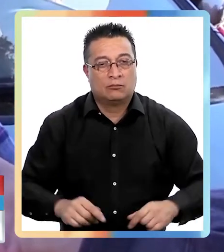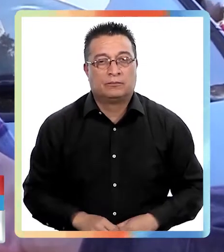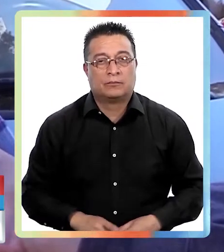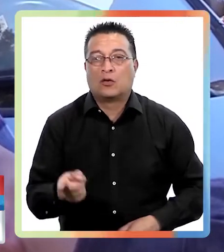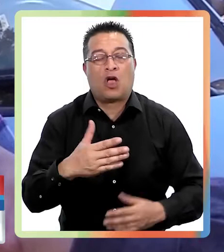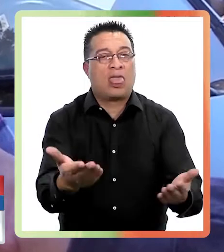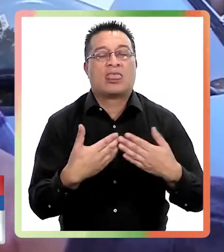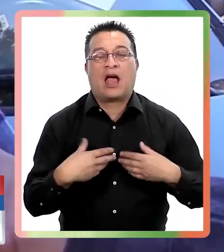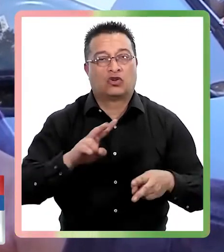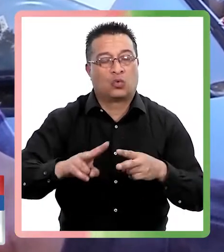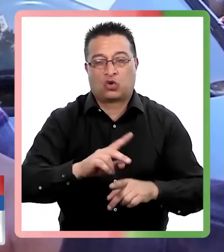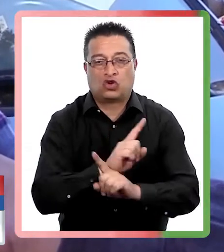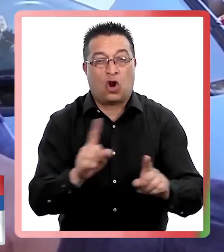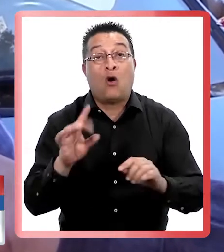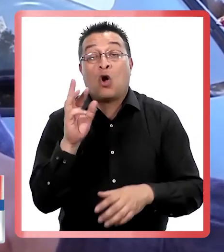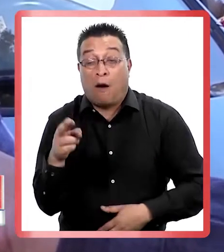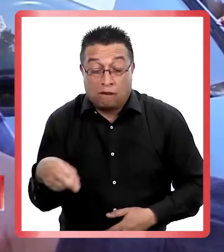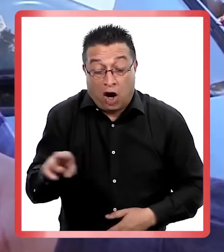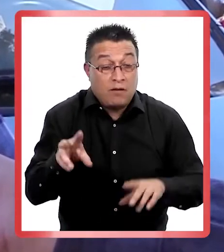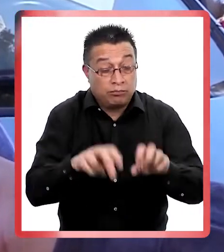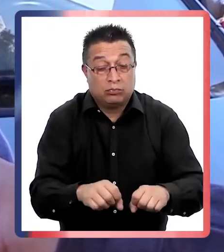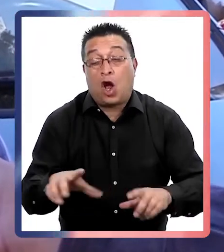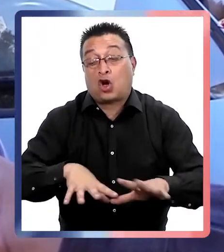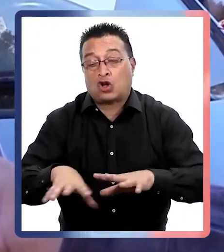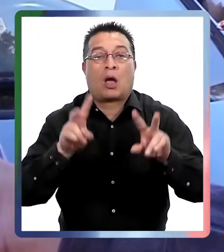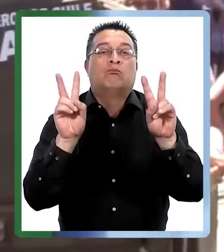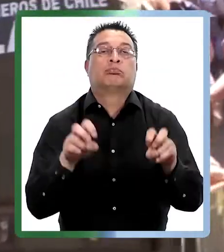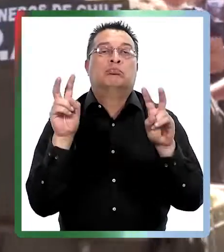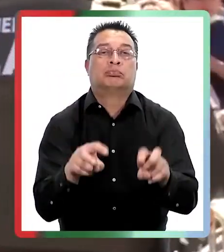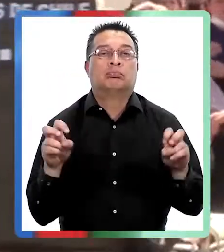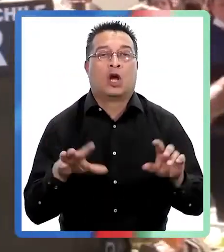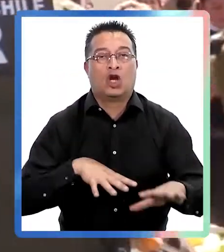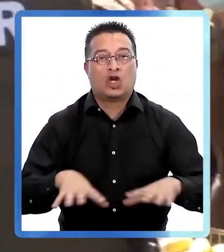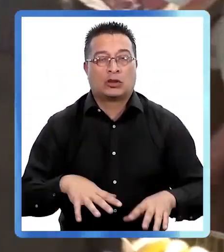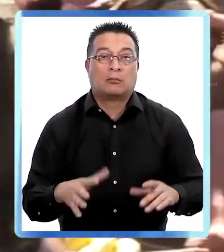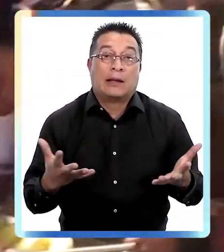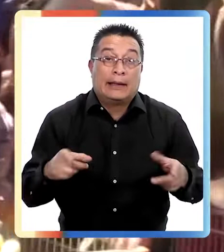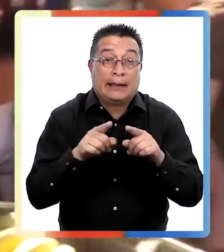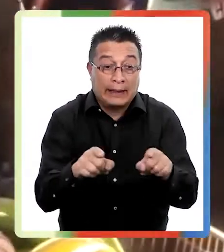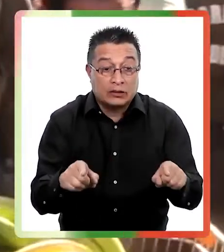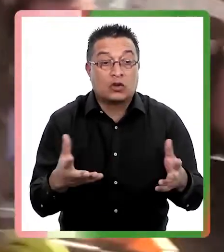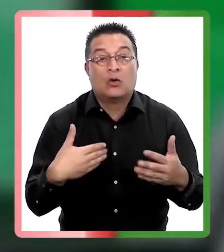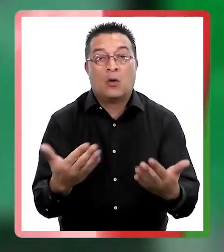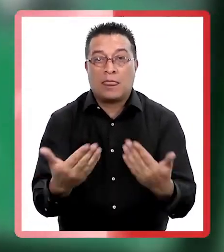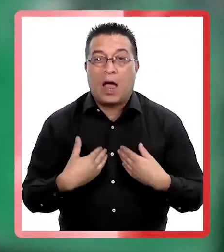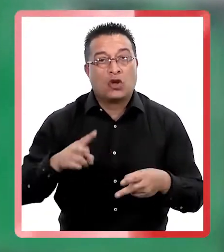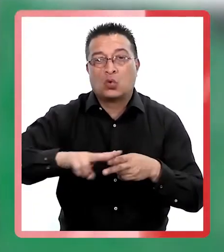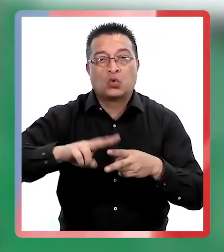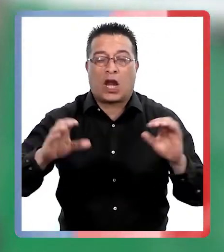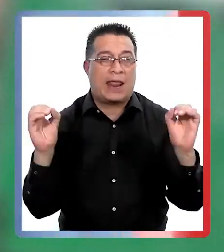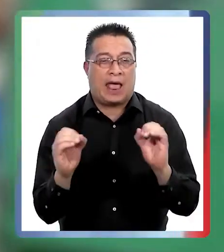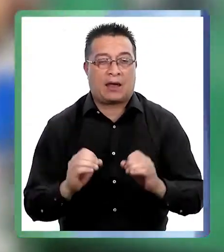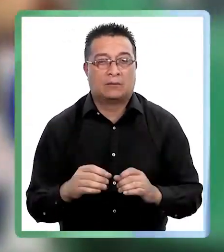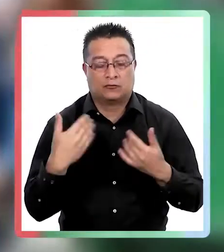mercancía y eso, que no nos dan ninguna solución. Quedó agendada una nueva reunión entre el municipio y representantes del